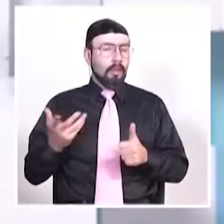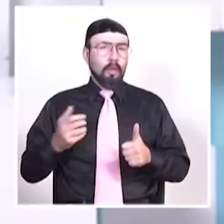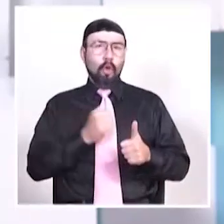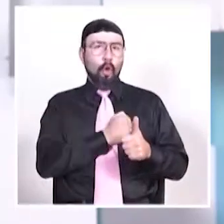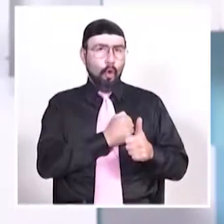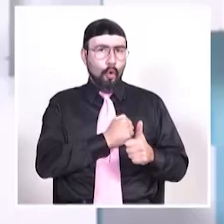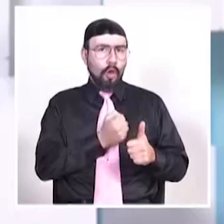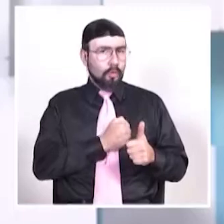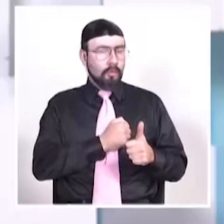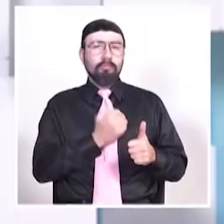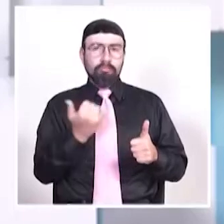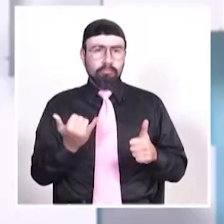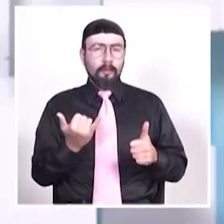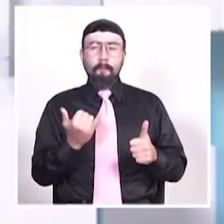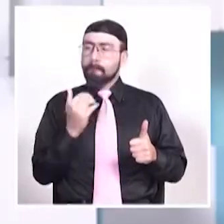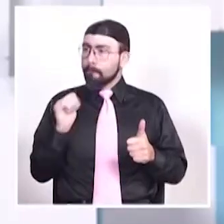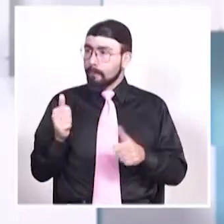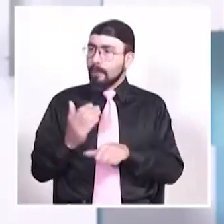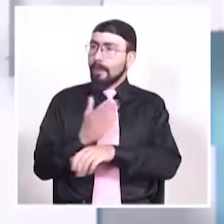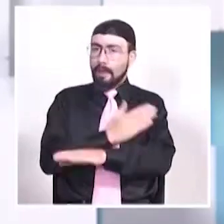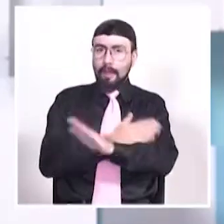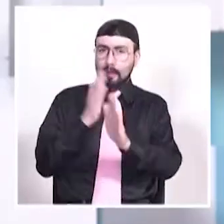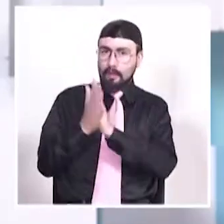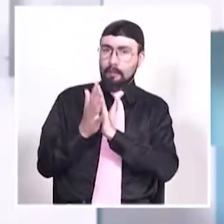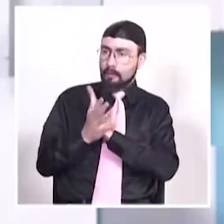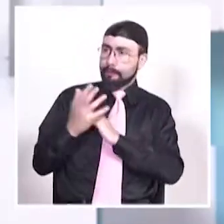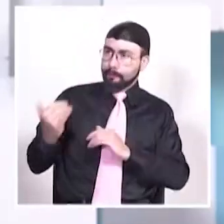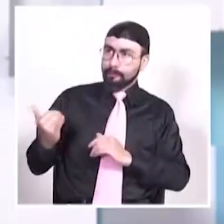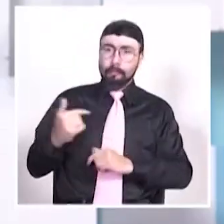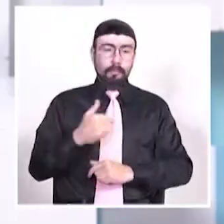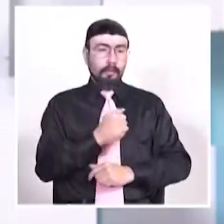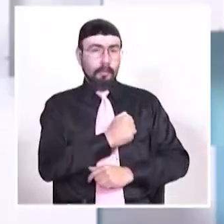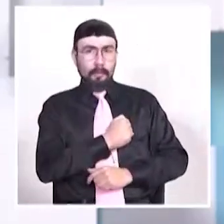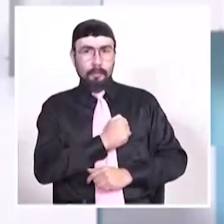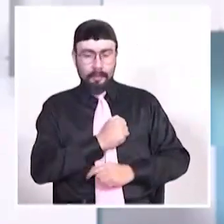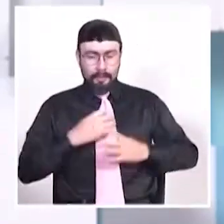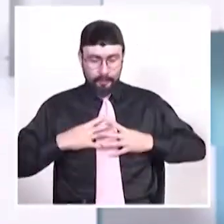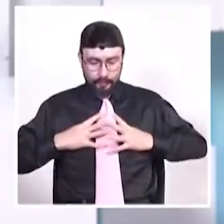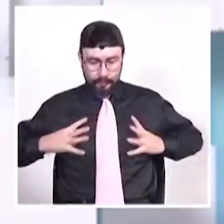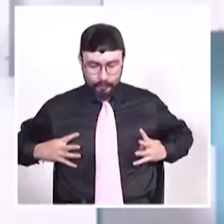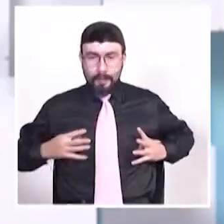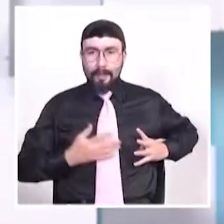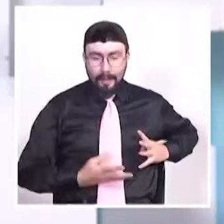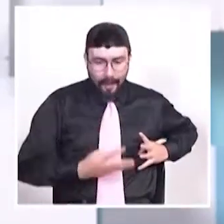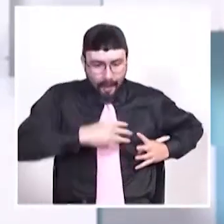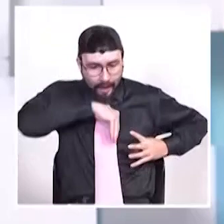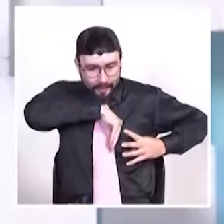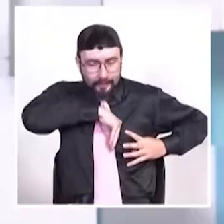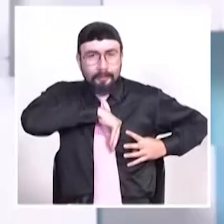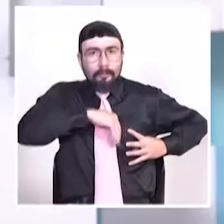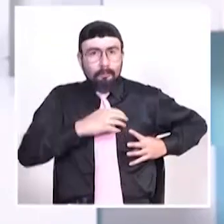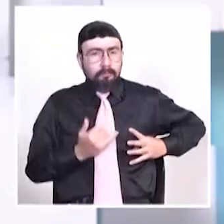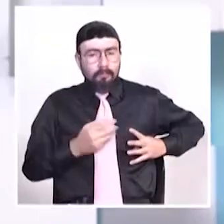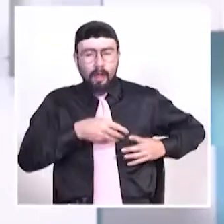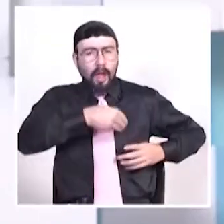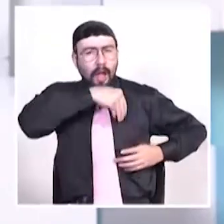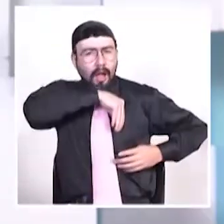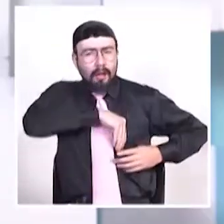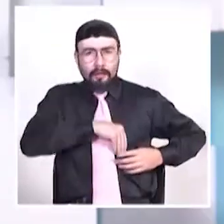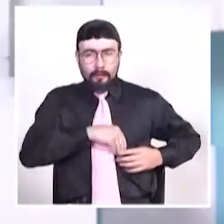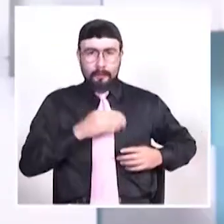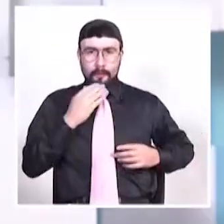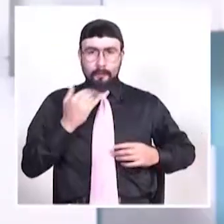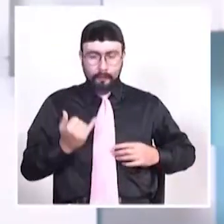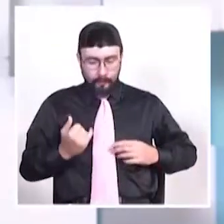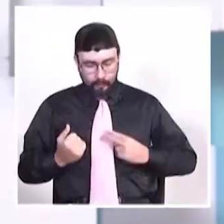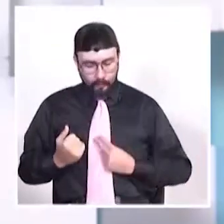corazón, que como usted hablaba ahorita, pues él está exactamente detrás del esternón, ubicado